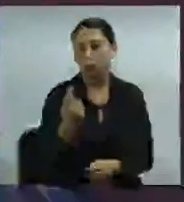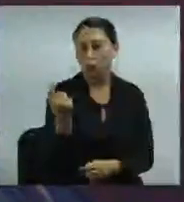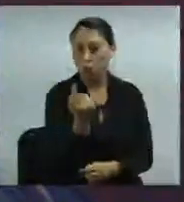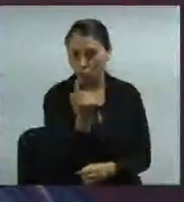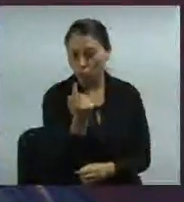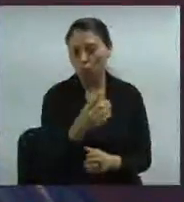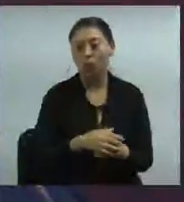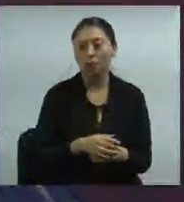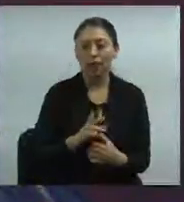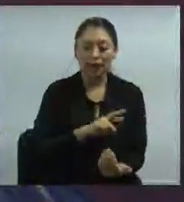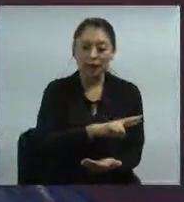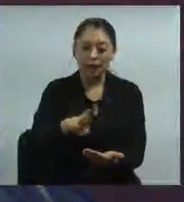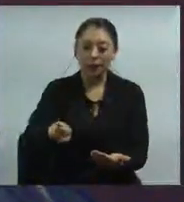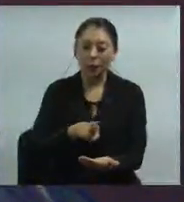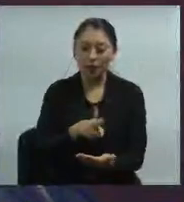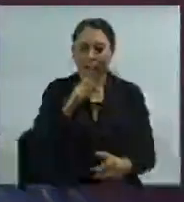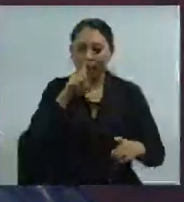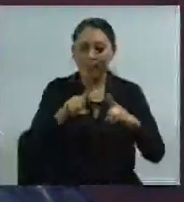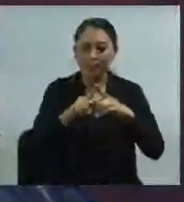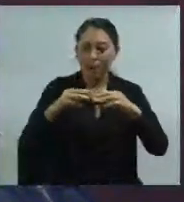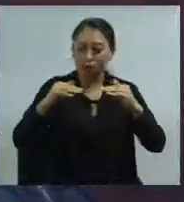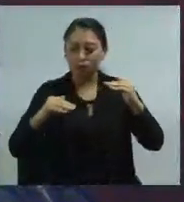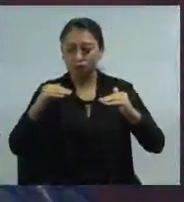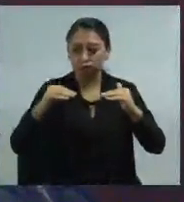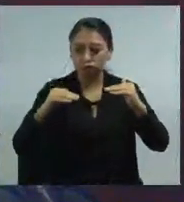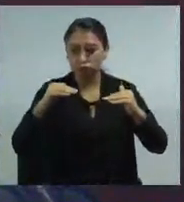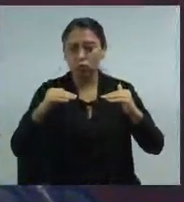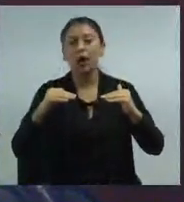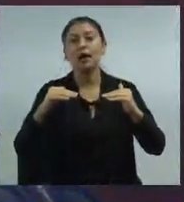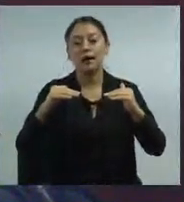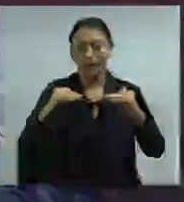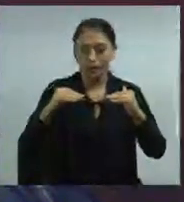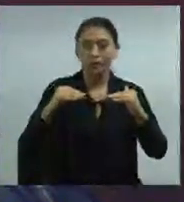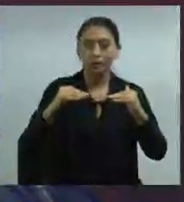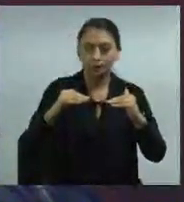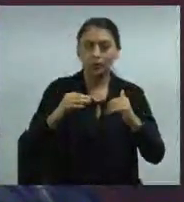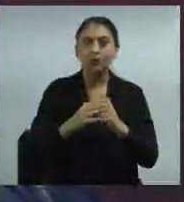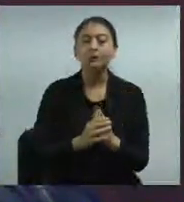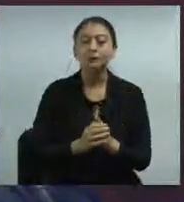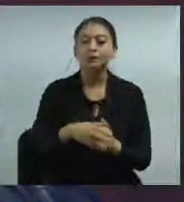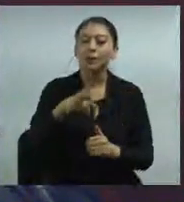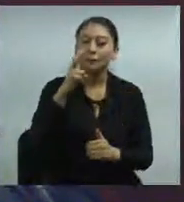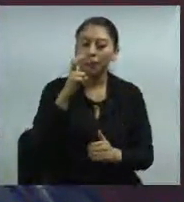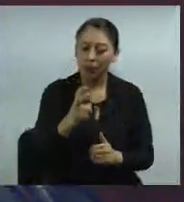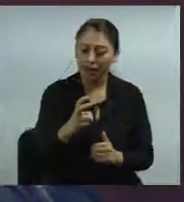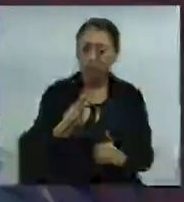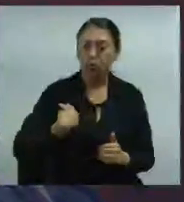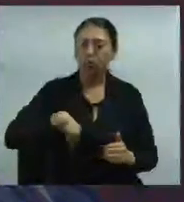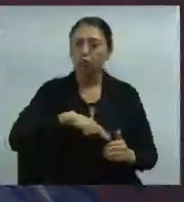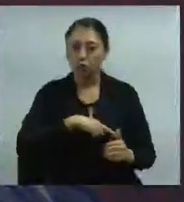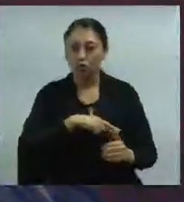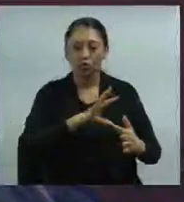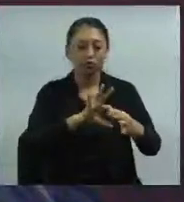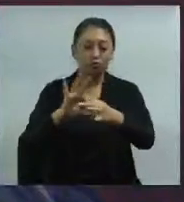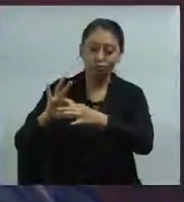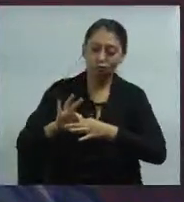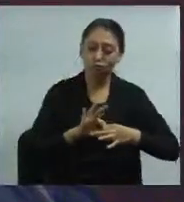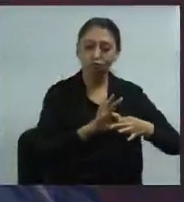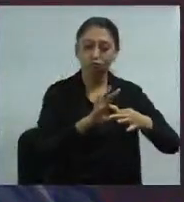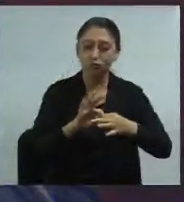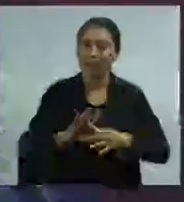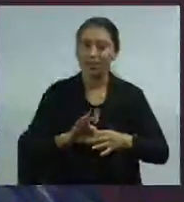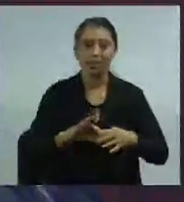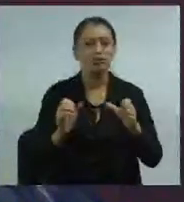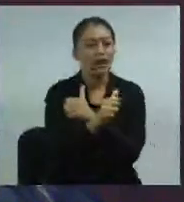en una república existen los balances y los pesos y los contrapesos, y es por eso que somos organismos autónomos